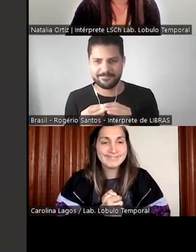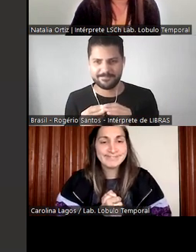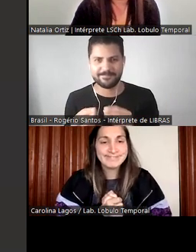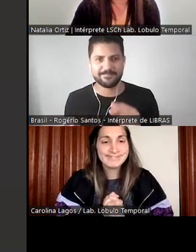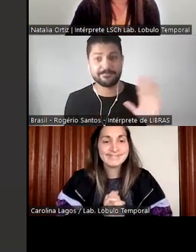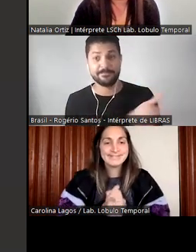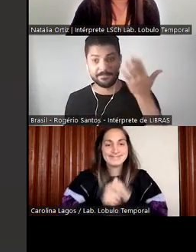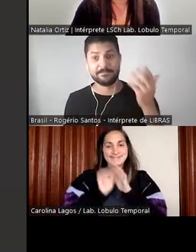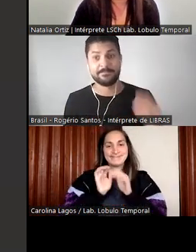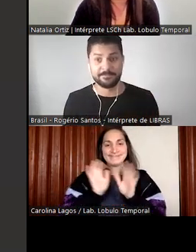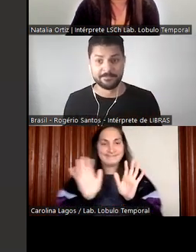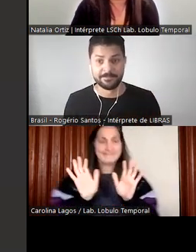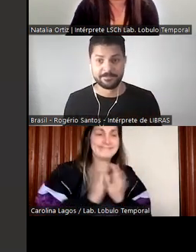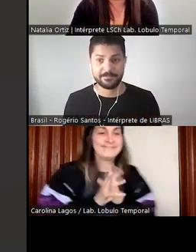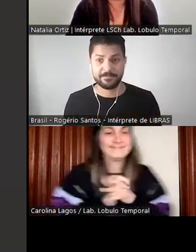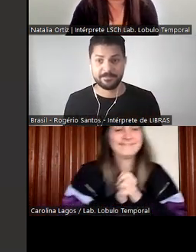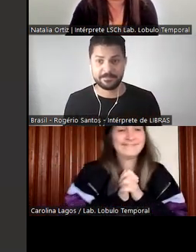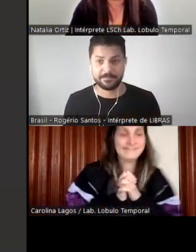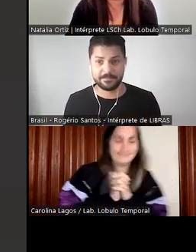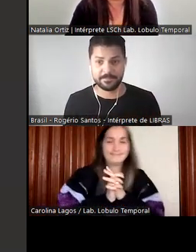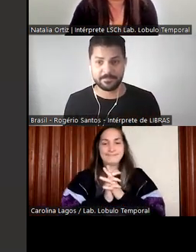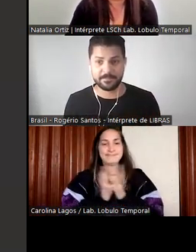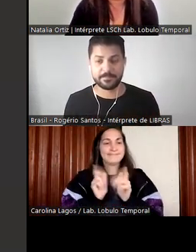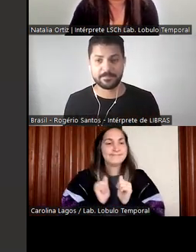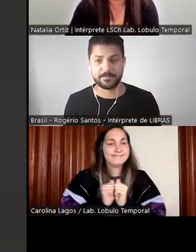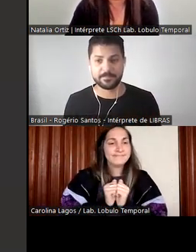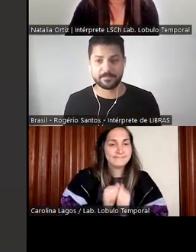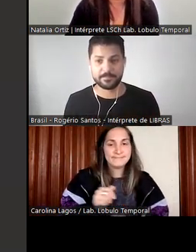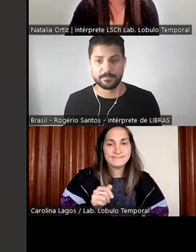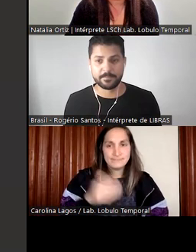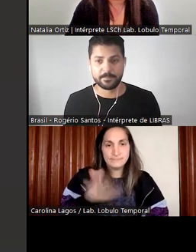Sigamos a la que viene. ¿Bien?